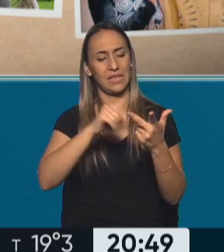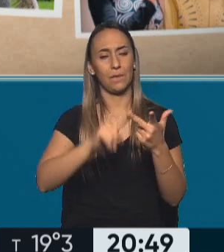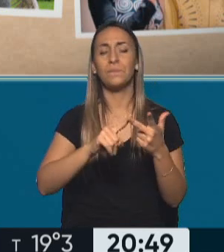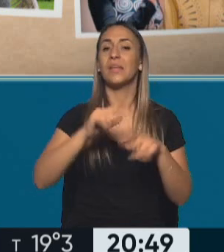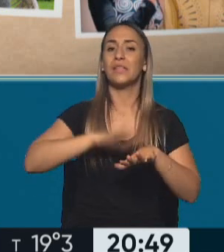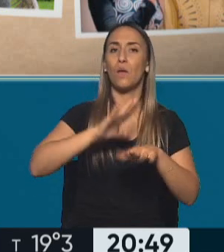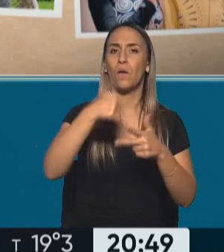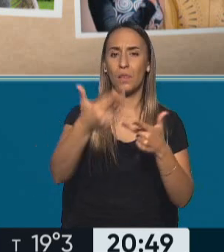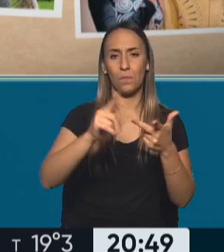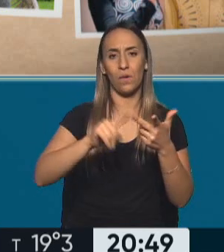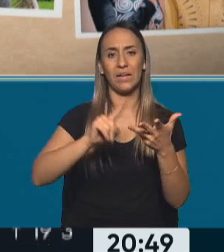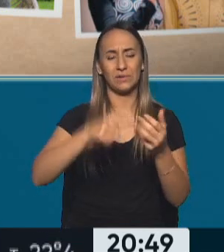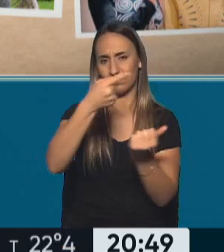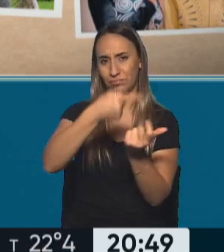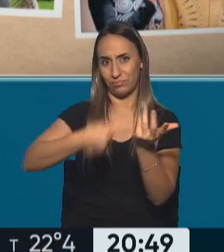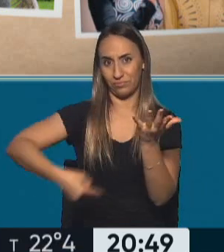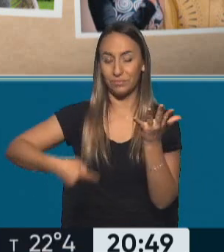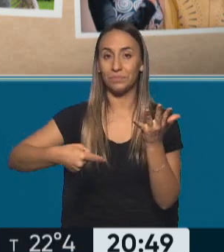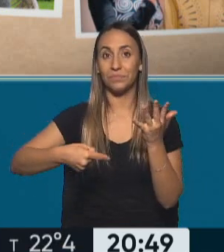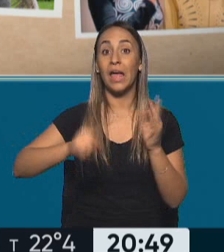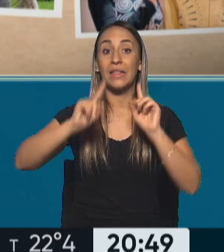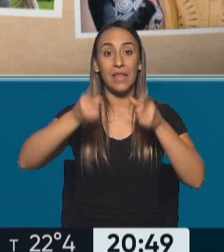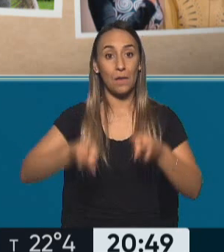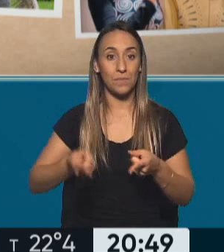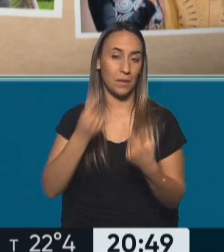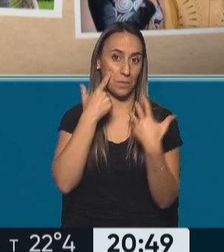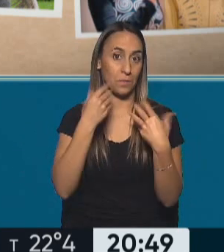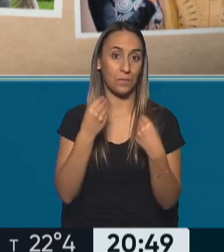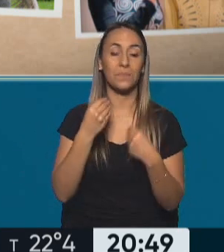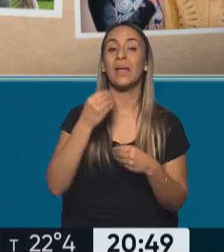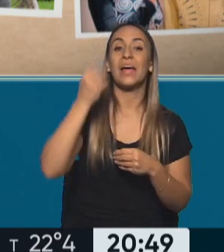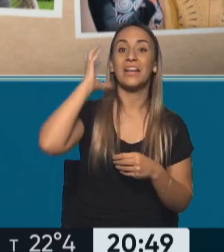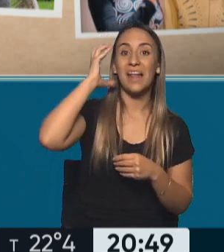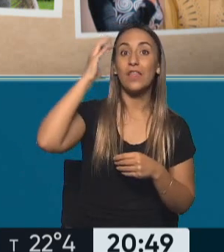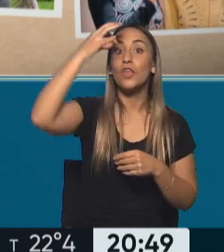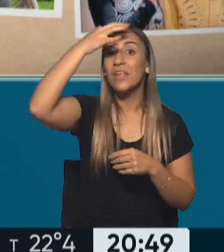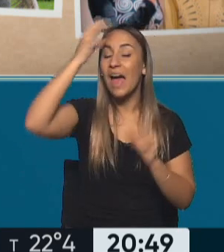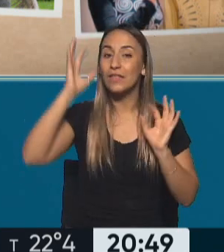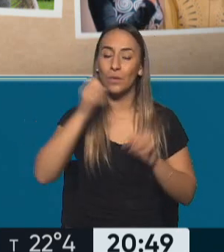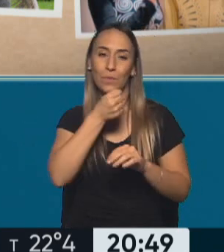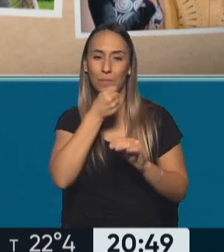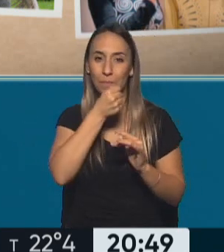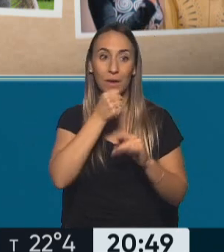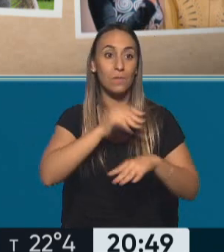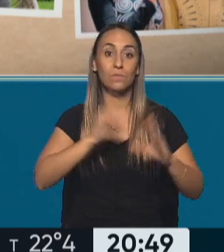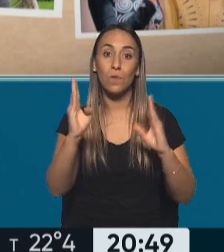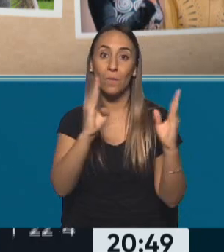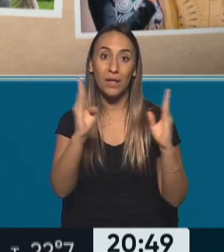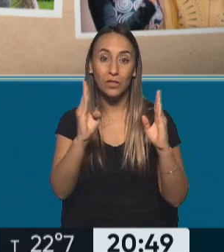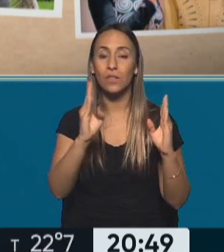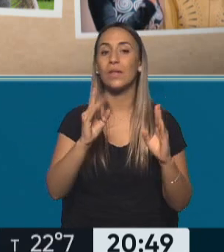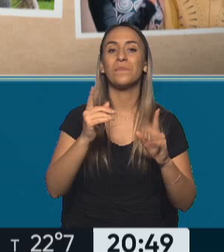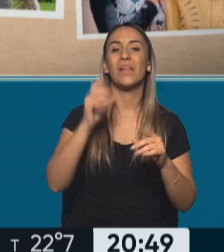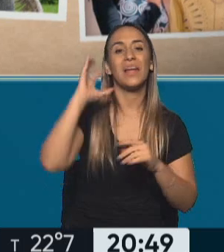Concierto de aniversario, entre otros. También se destacó por su labor en radioteatros, participando en exitosos ciclos de Radio El